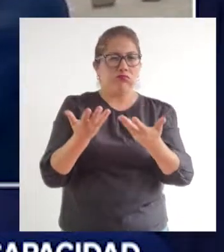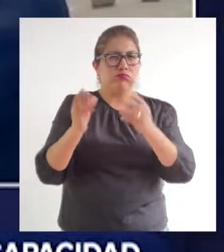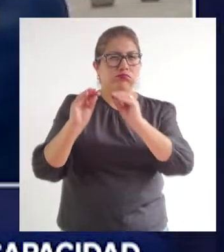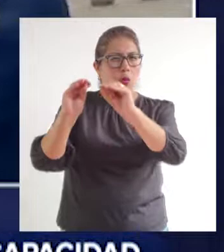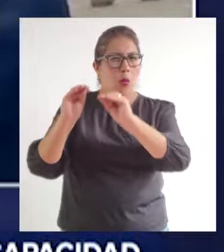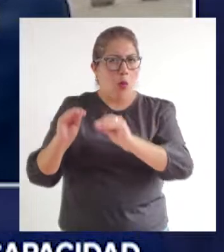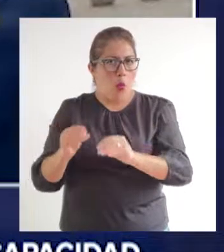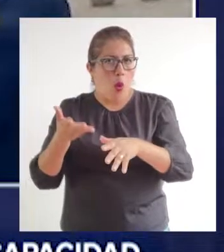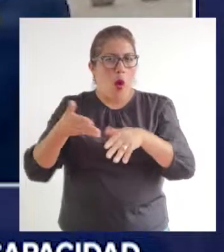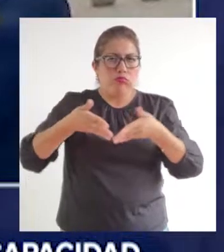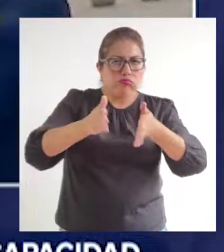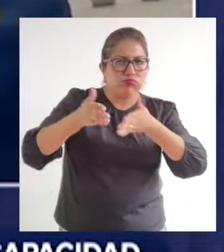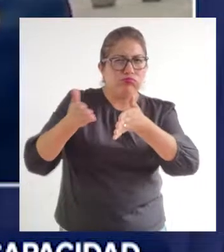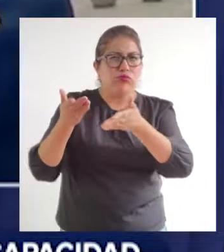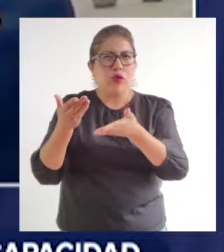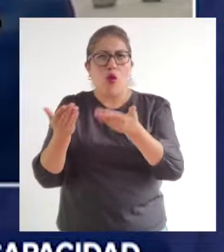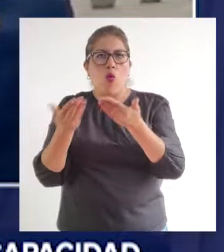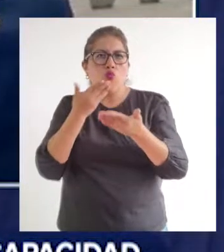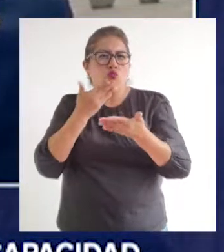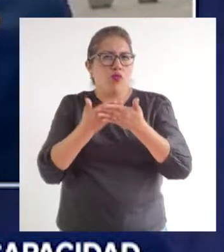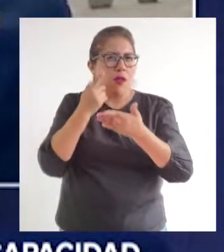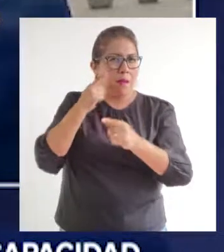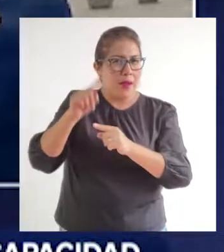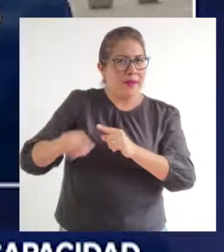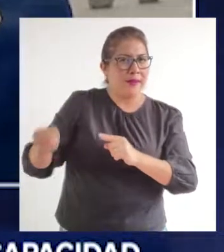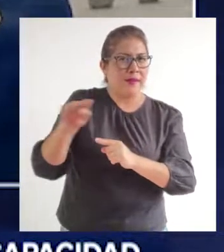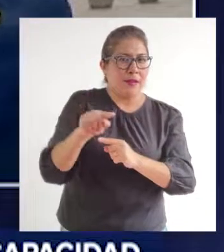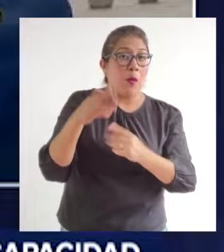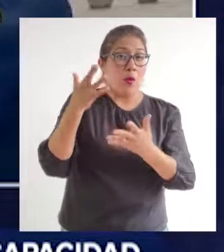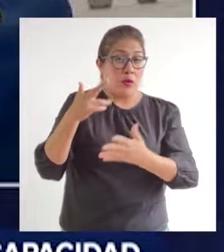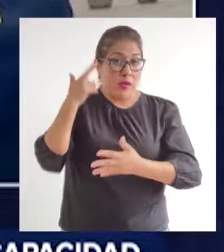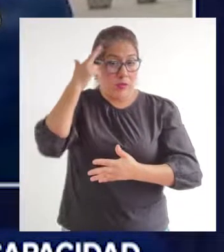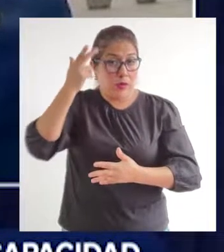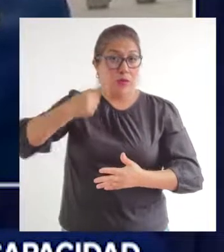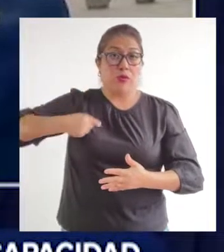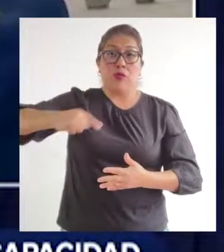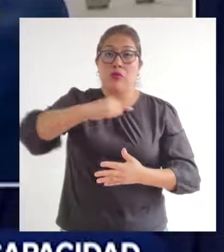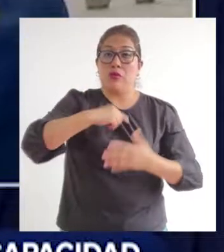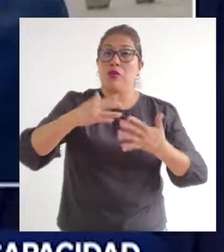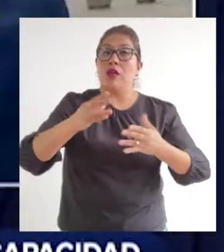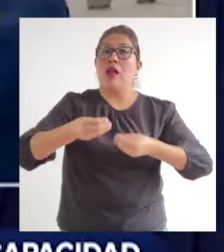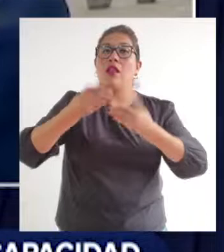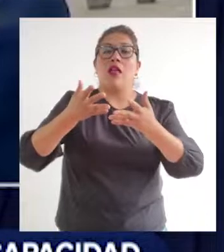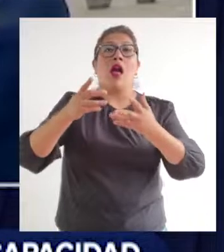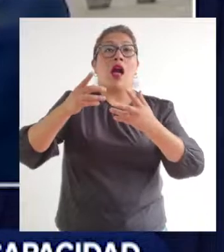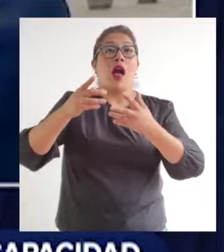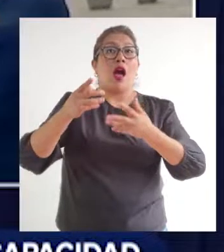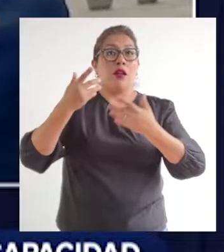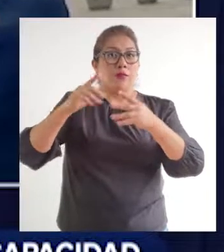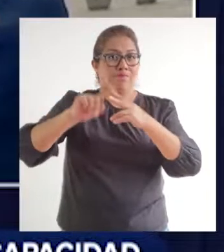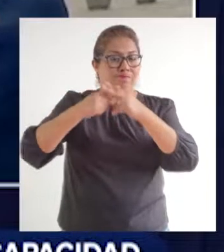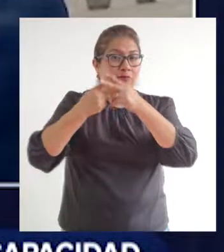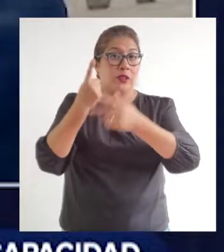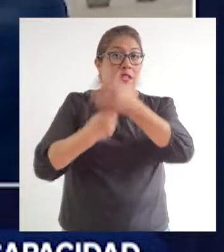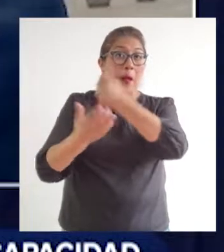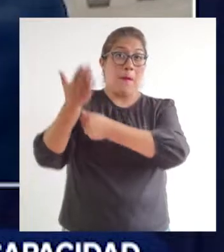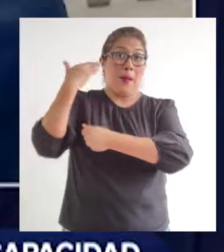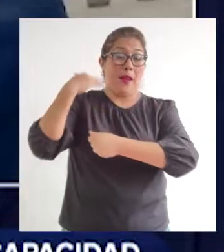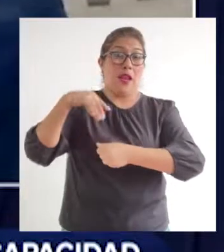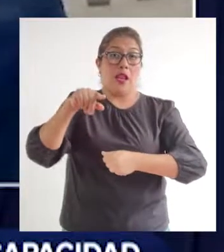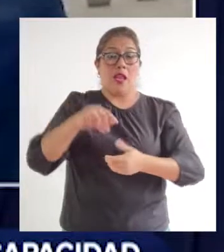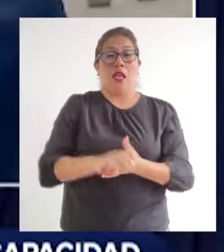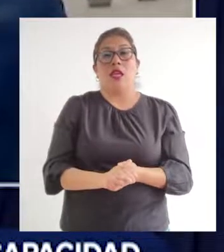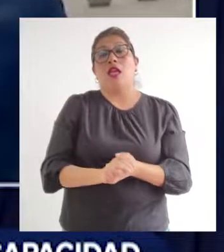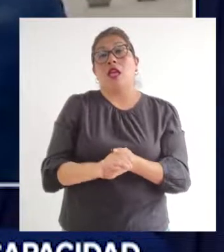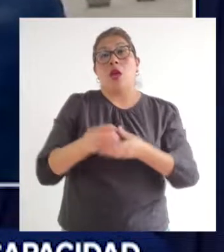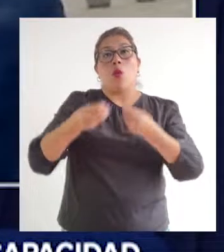la implementación de estrategias efectivas. Es por eso que nosotros hemos ya dado desde junio del año pasado la Política